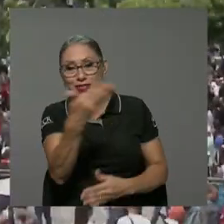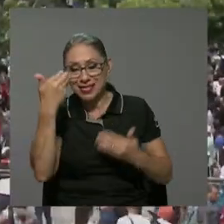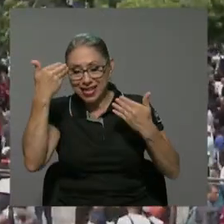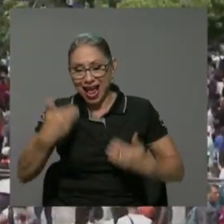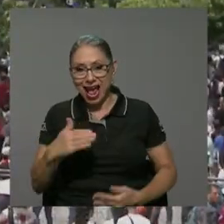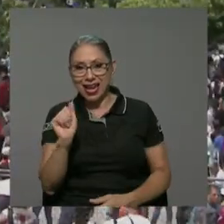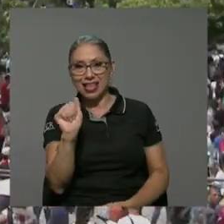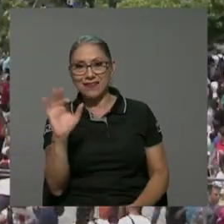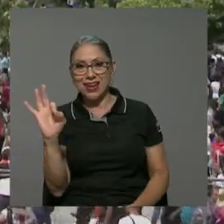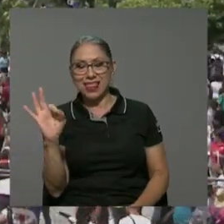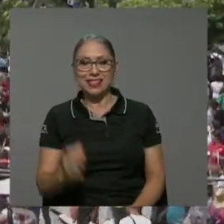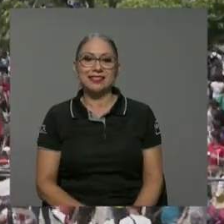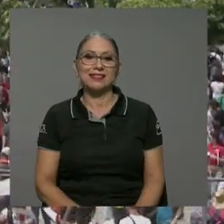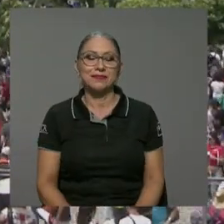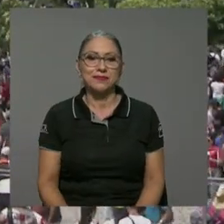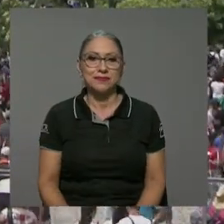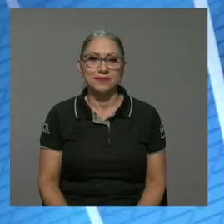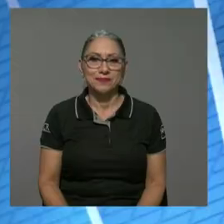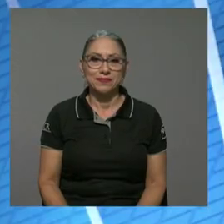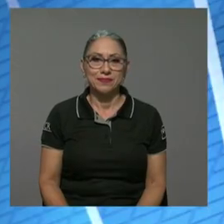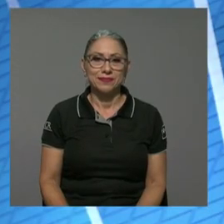Alejandra Fernández.